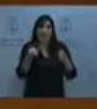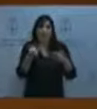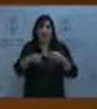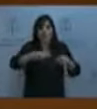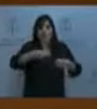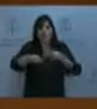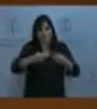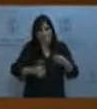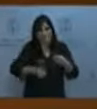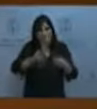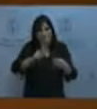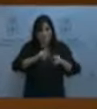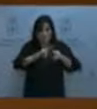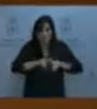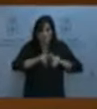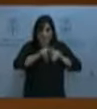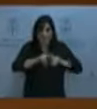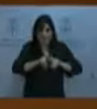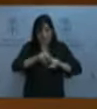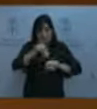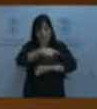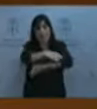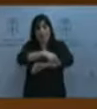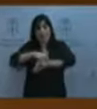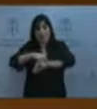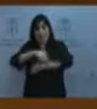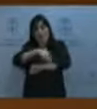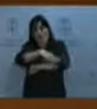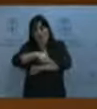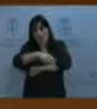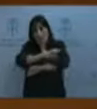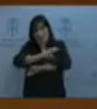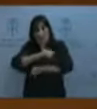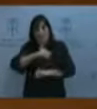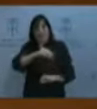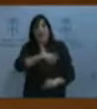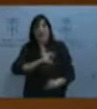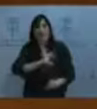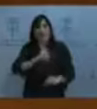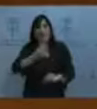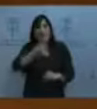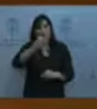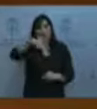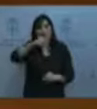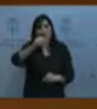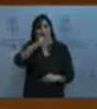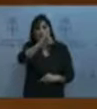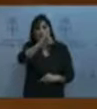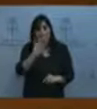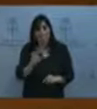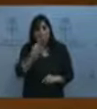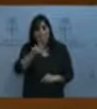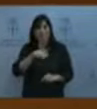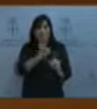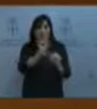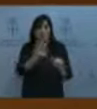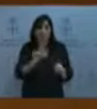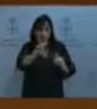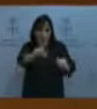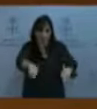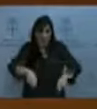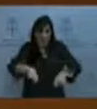y Noroeste y de poner a disposición de los censos de artes menores, palangre de fondo y volanta, recursos, fundamentalmente merluza,